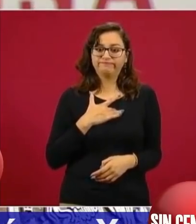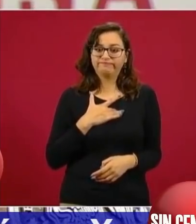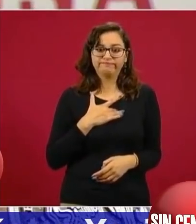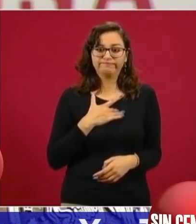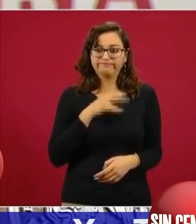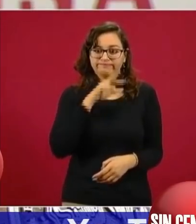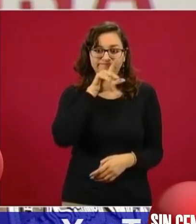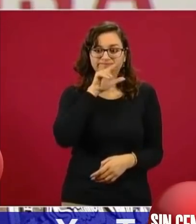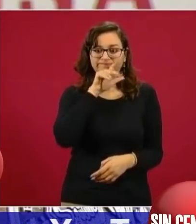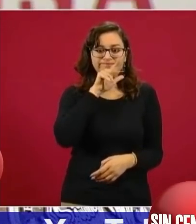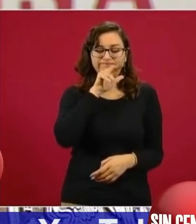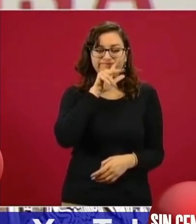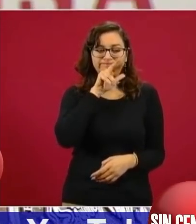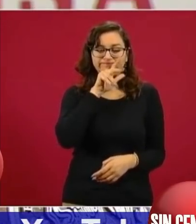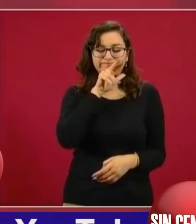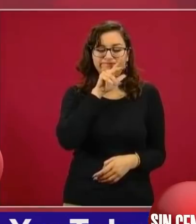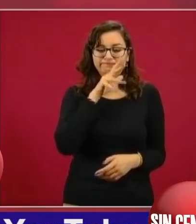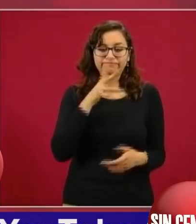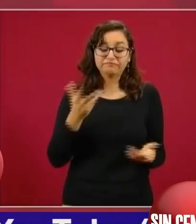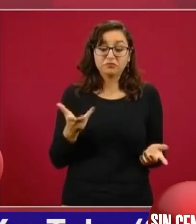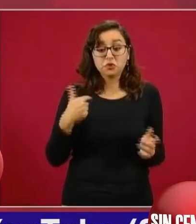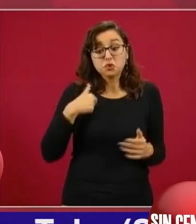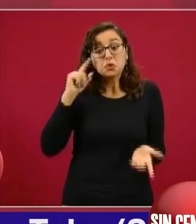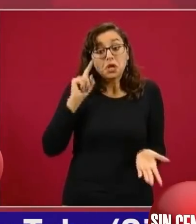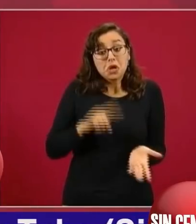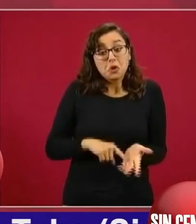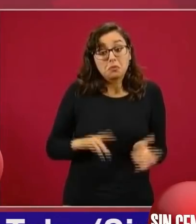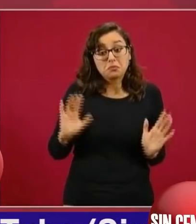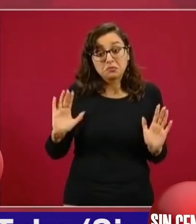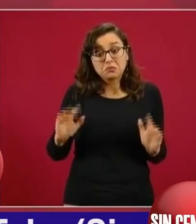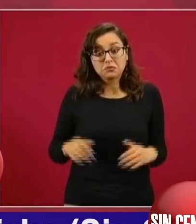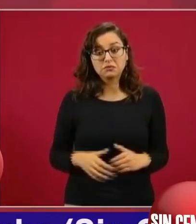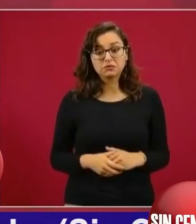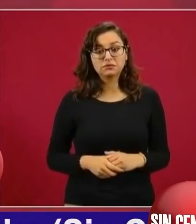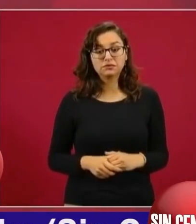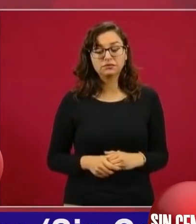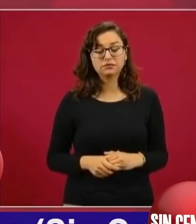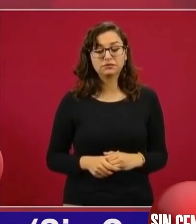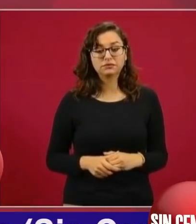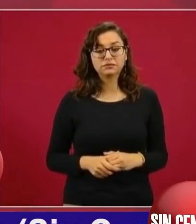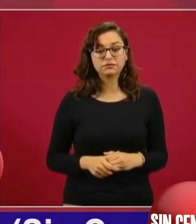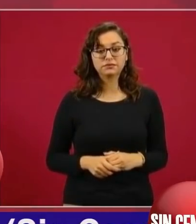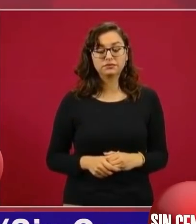le preocupa, me imagino, ¿sí?